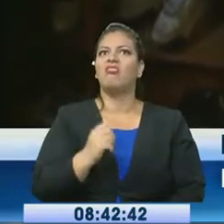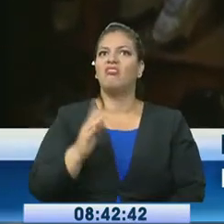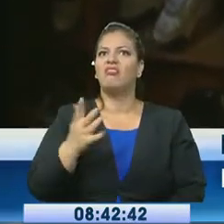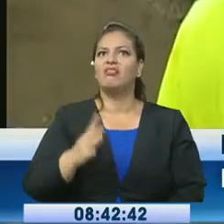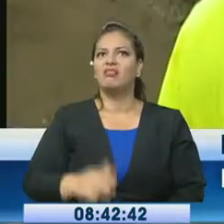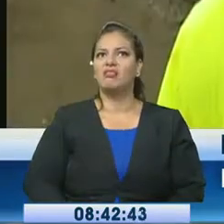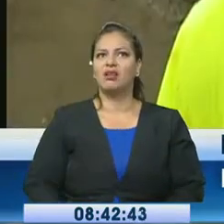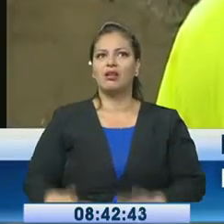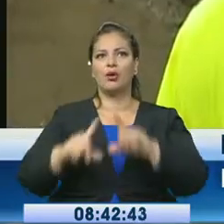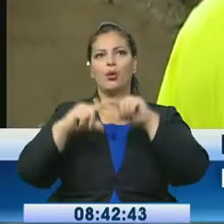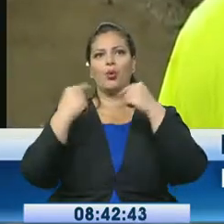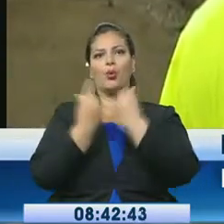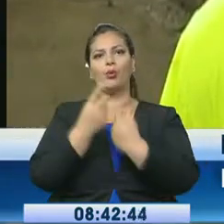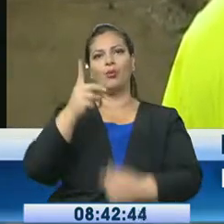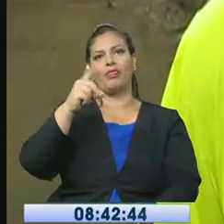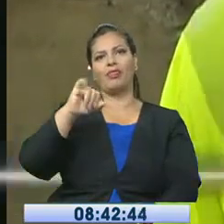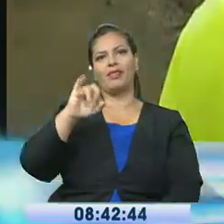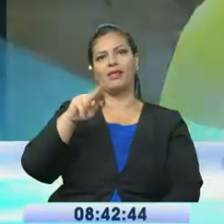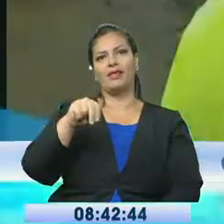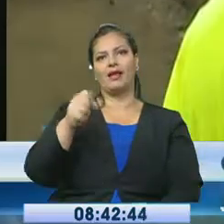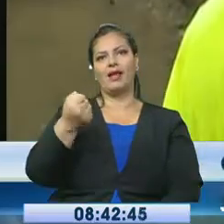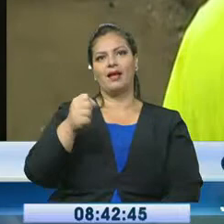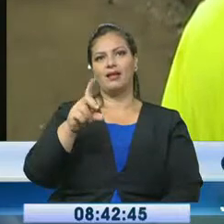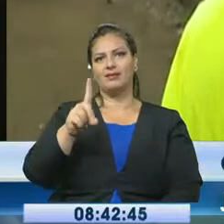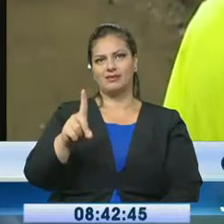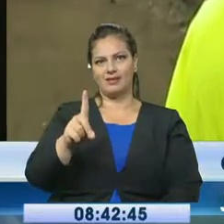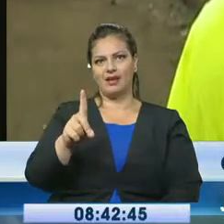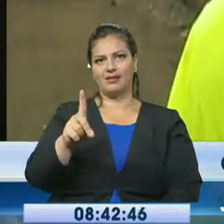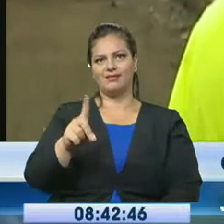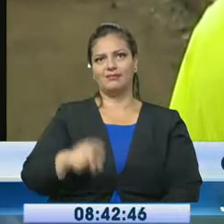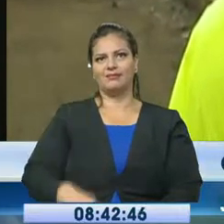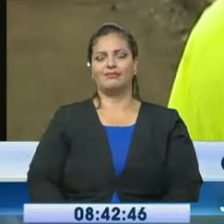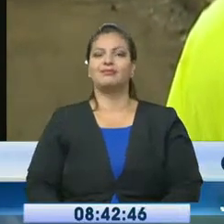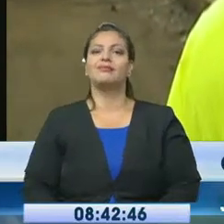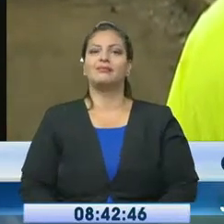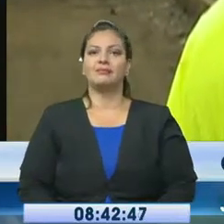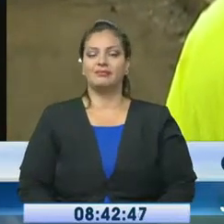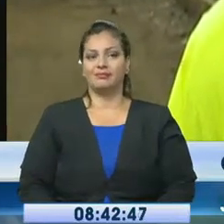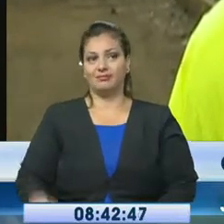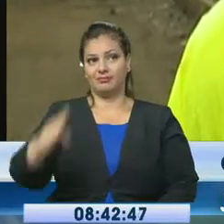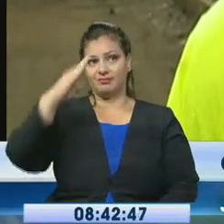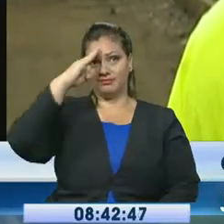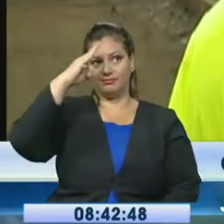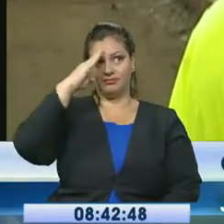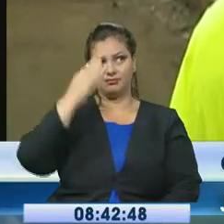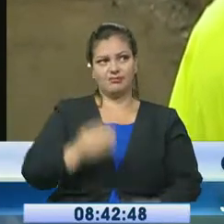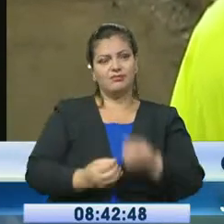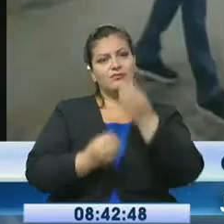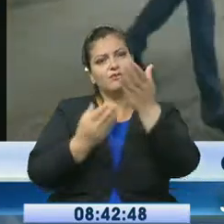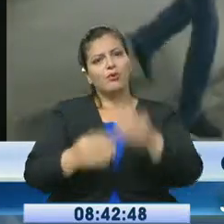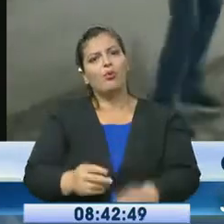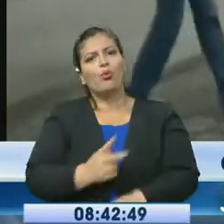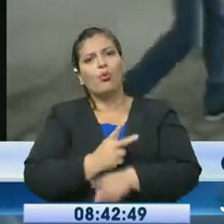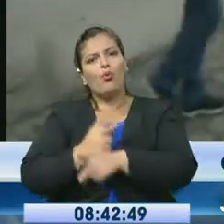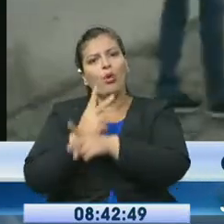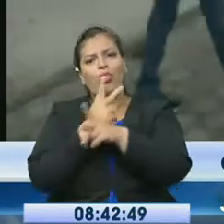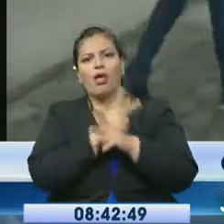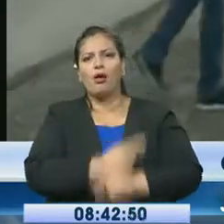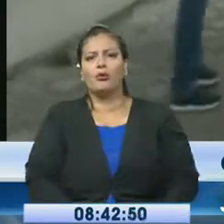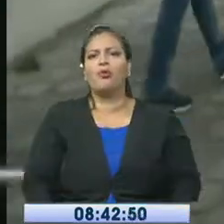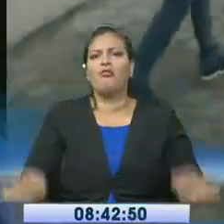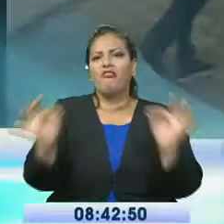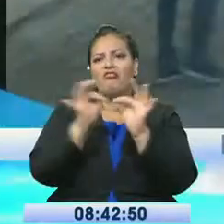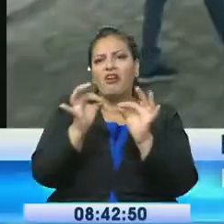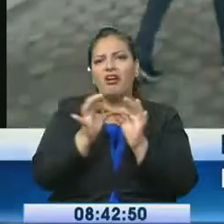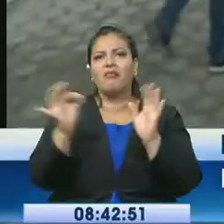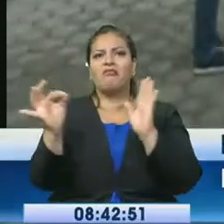desaparición. Atrás de la pantalla no sabemos quién está, no sabemos la mentalidad delictiva o criminal de la persona. Todo apunta que la información